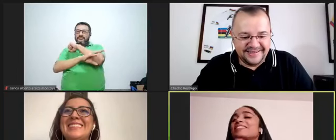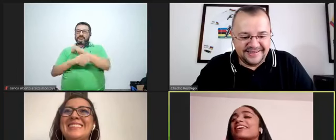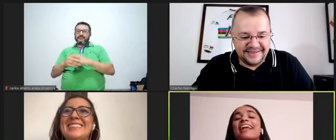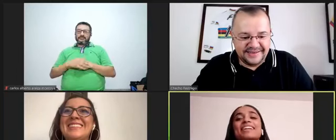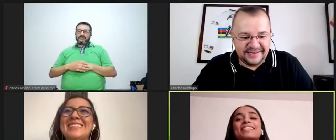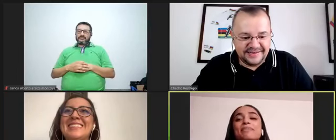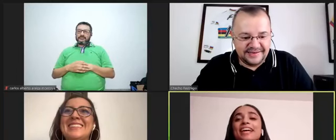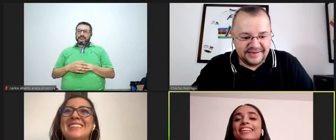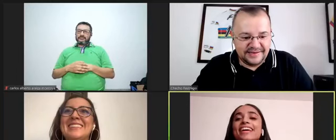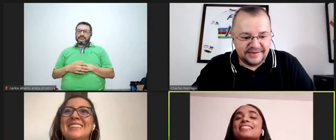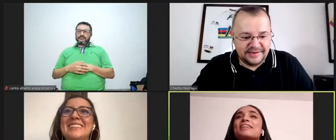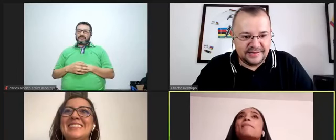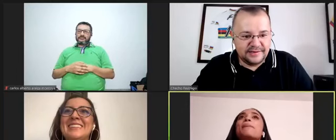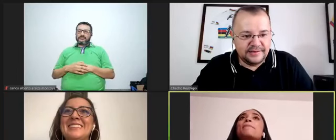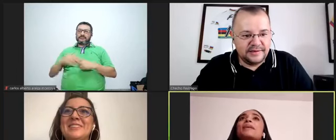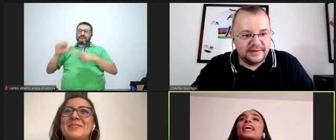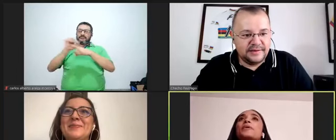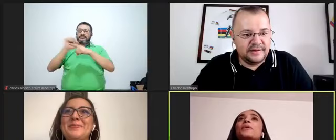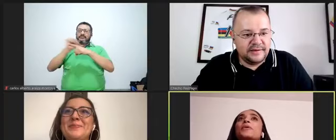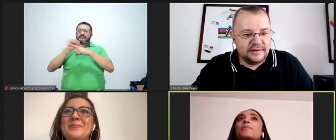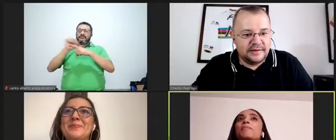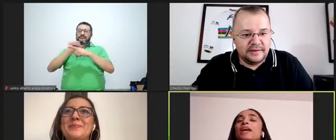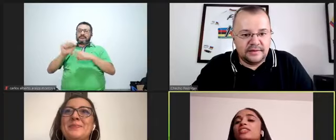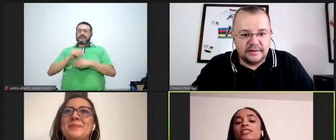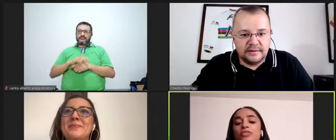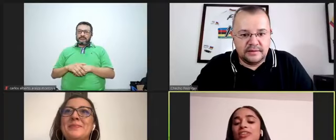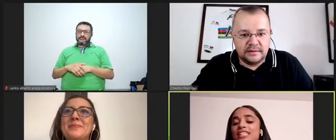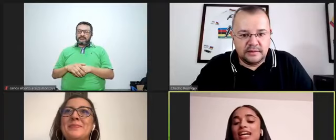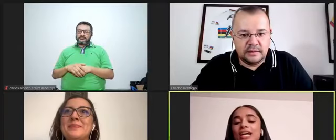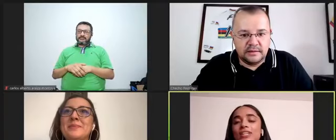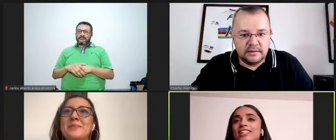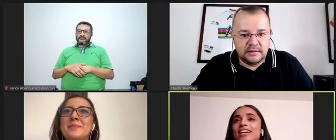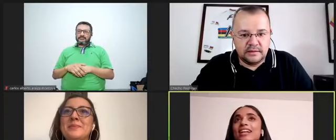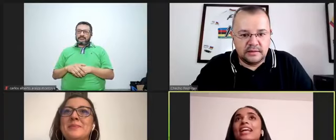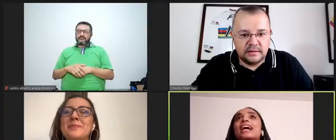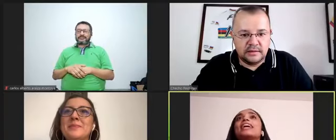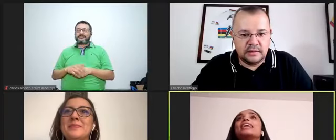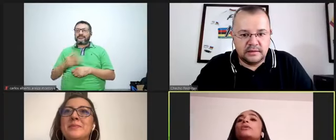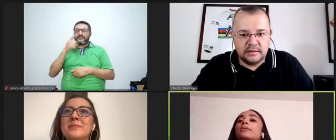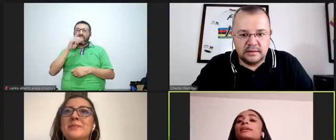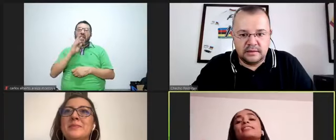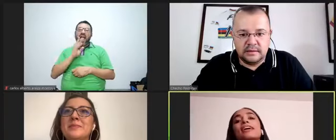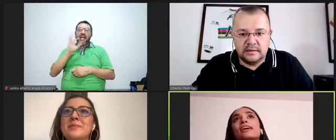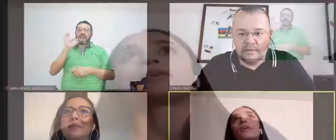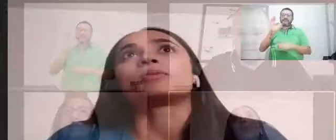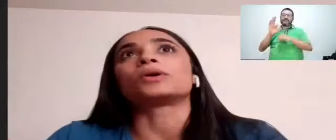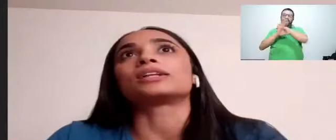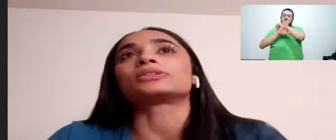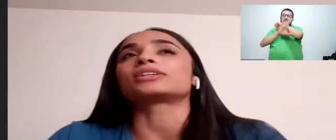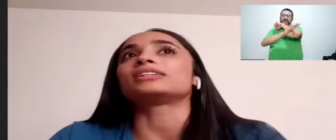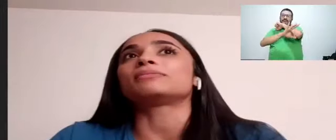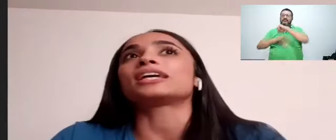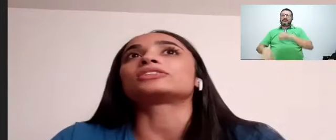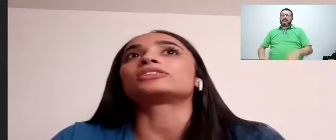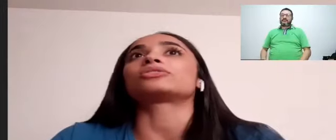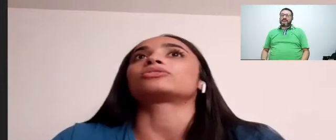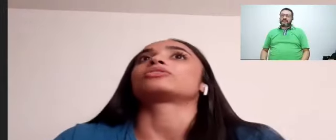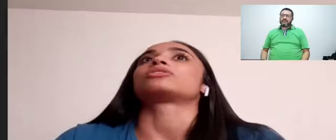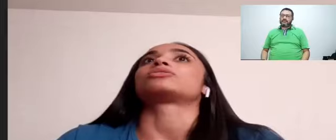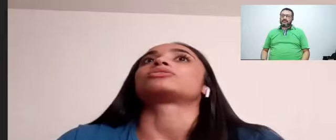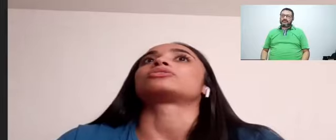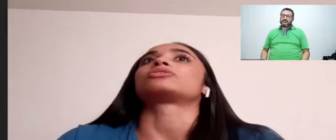solo me quedan las prácticas, pero sí, estoy fascinada con esta carrera y obviamente, como alto